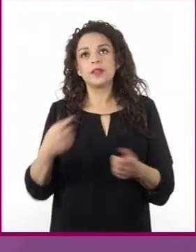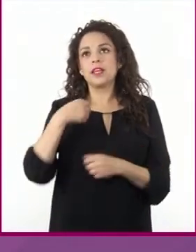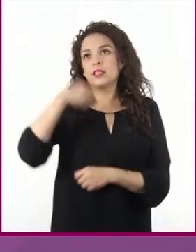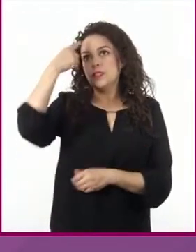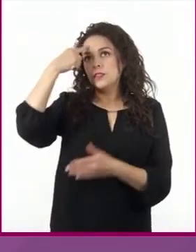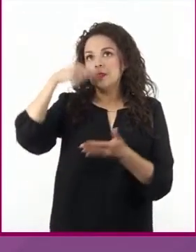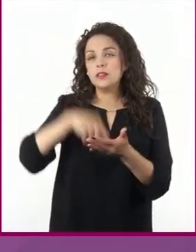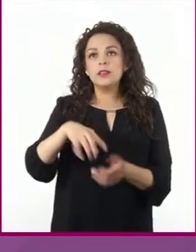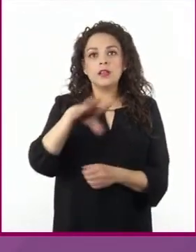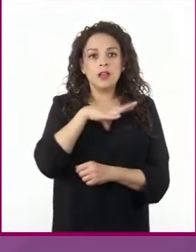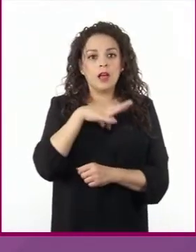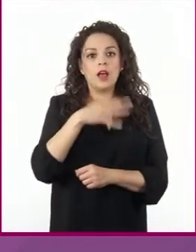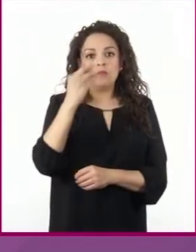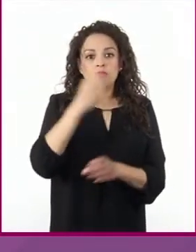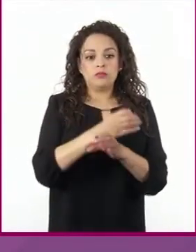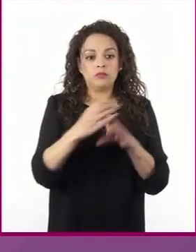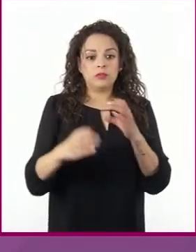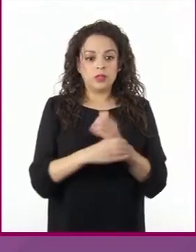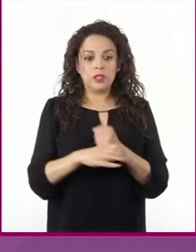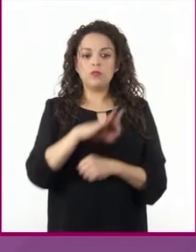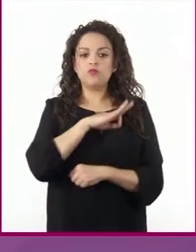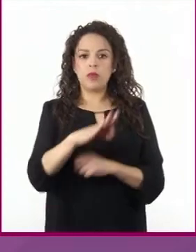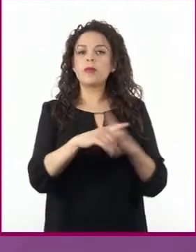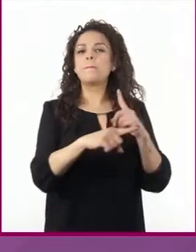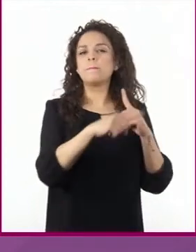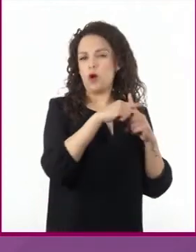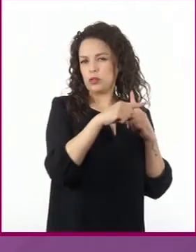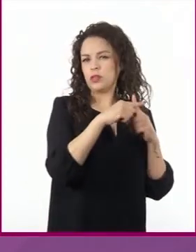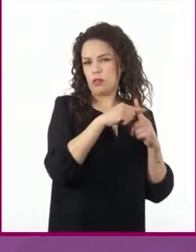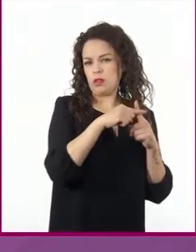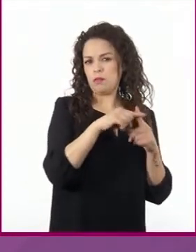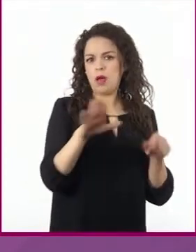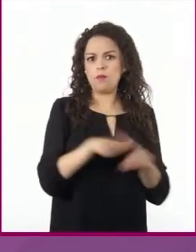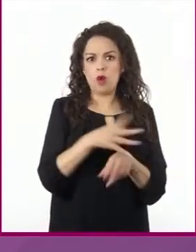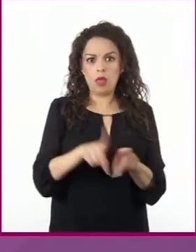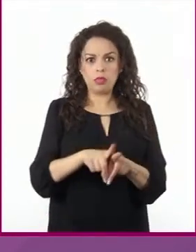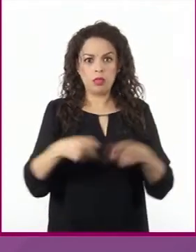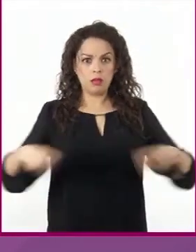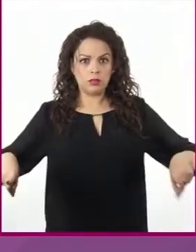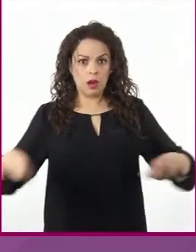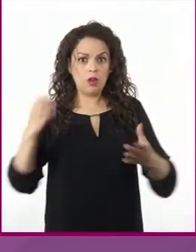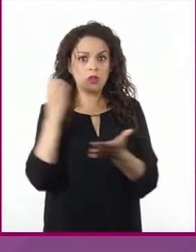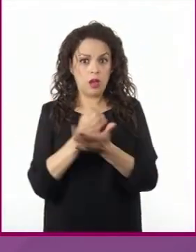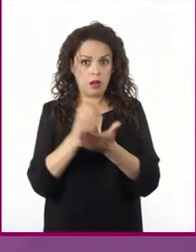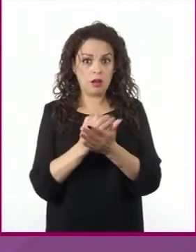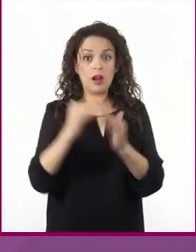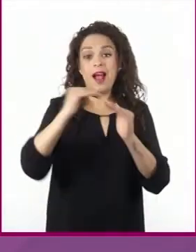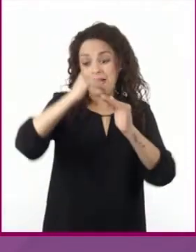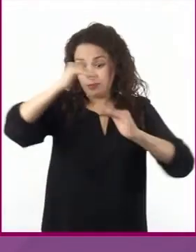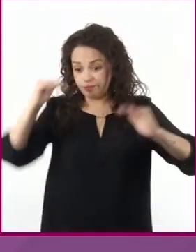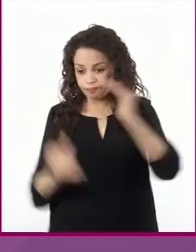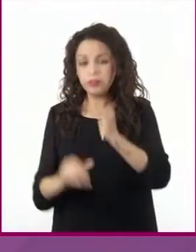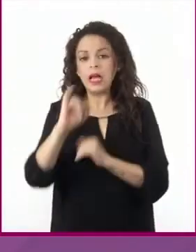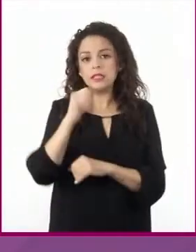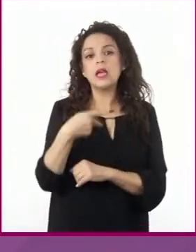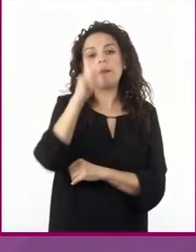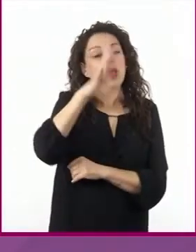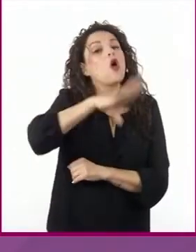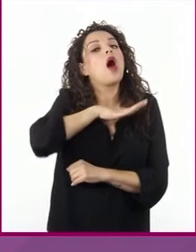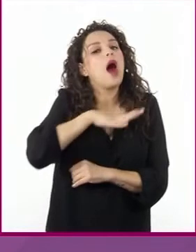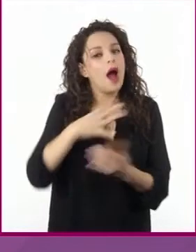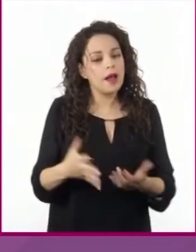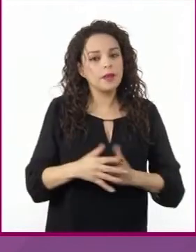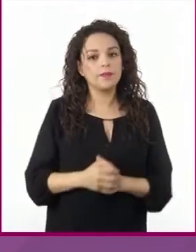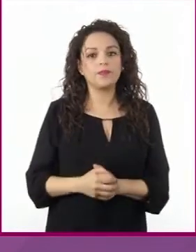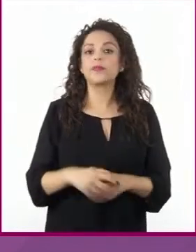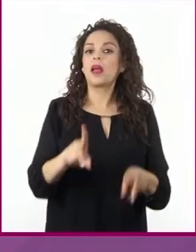que pueden considerarse como positivas. Hubo un desarrollo económico desigual, pero finalmente lo hubo. Hubo un